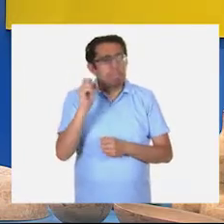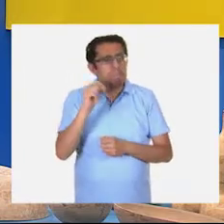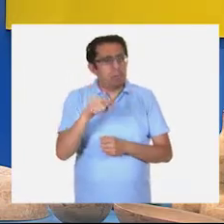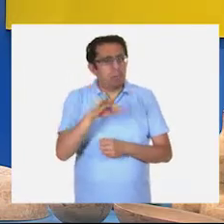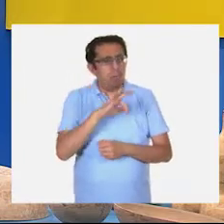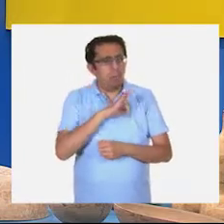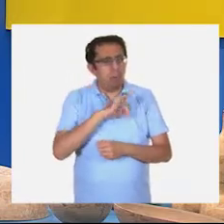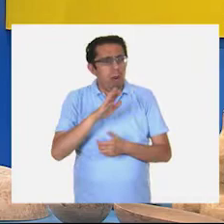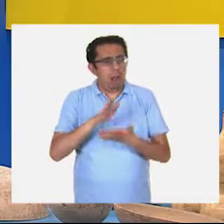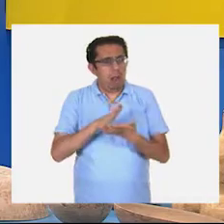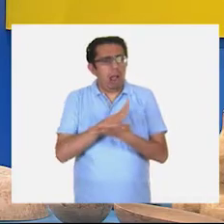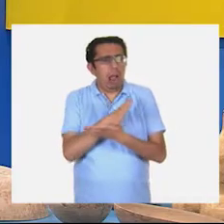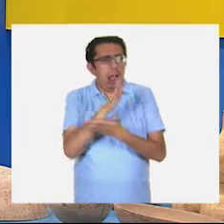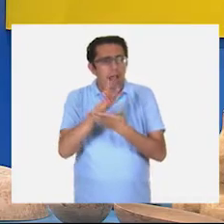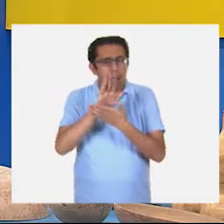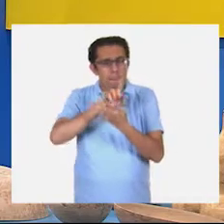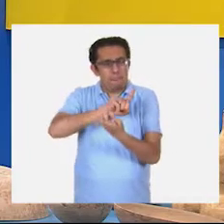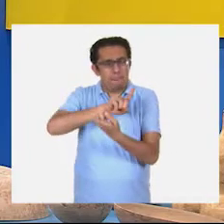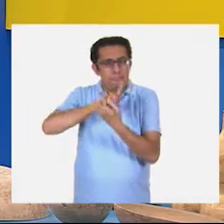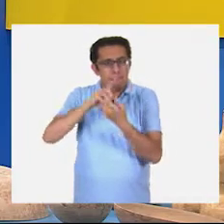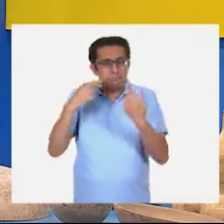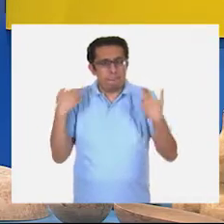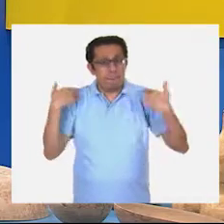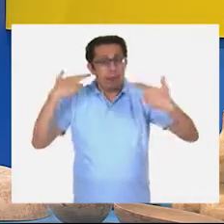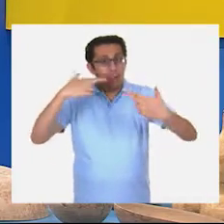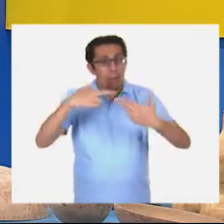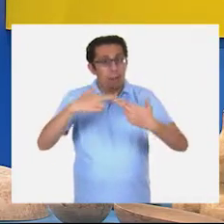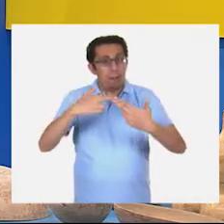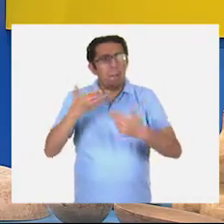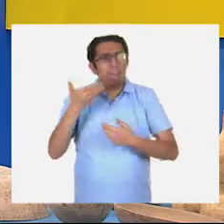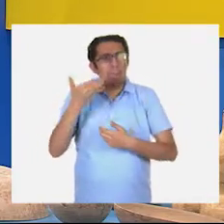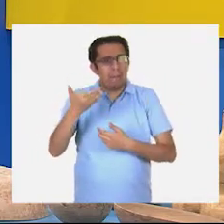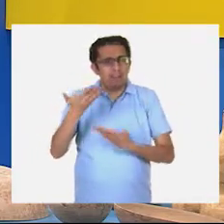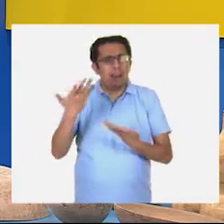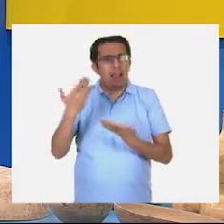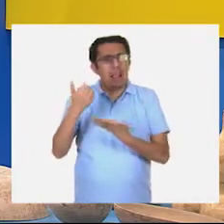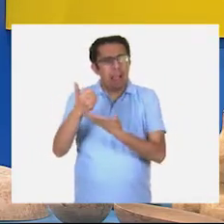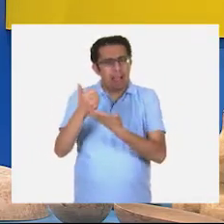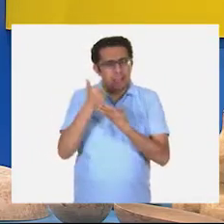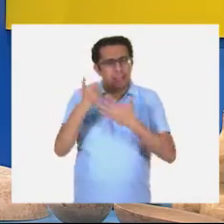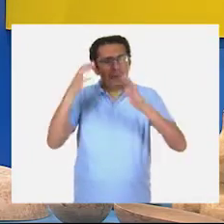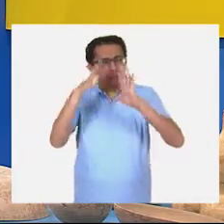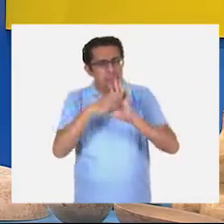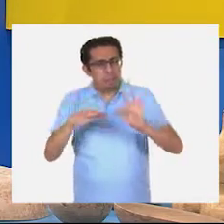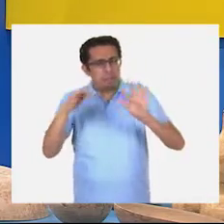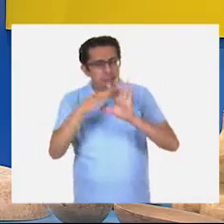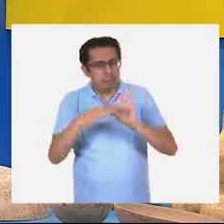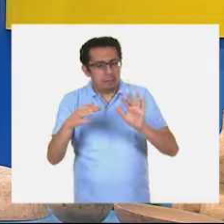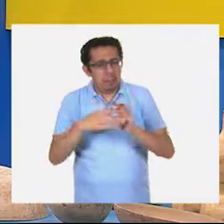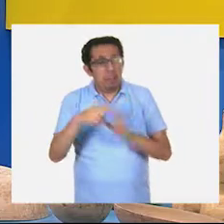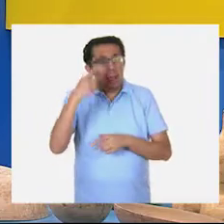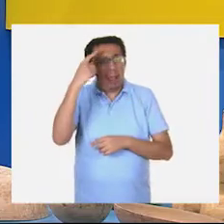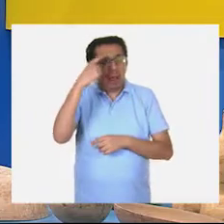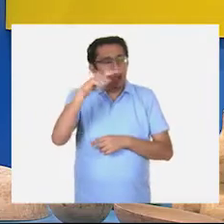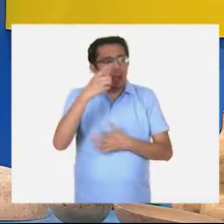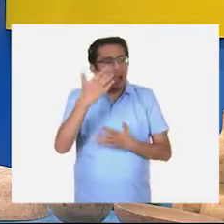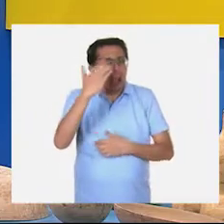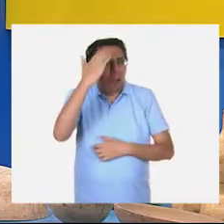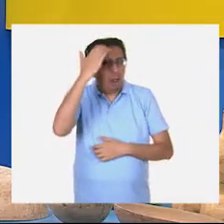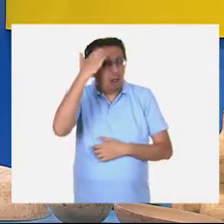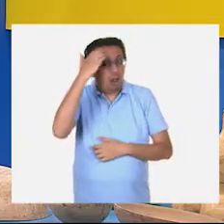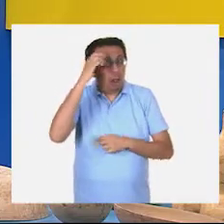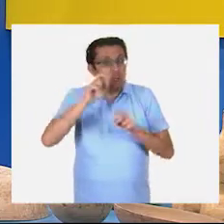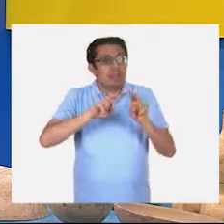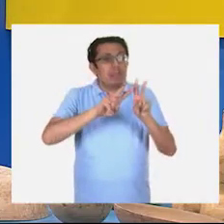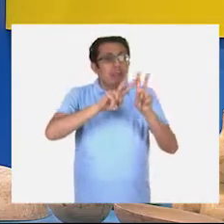pueden acudir a su maestro o maestra para pedirle orientación y apoyo para explorar la relación de ese